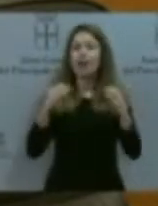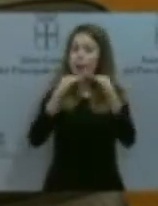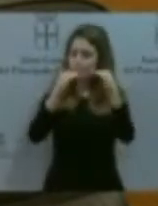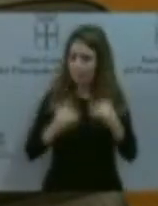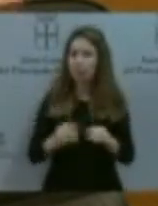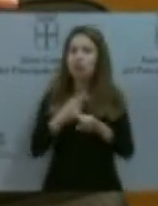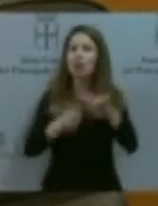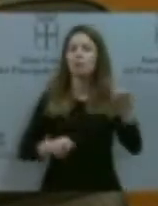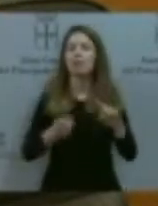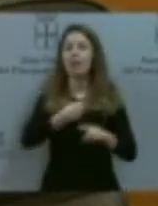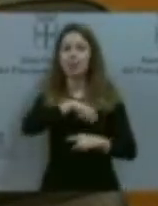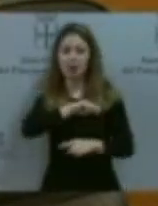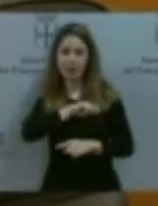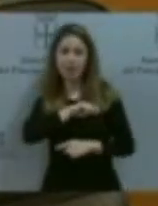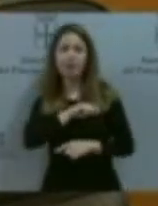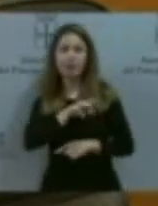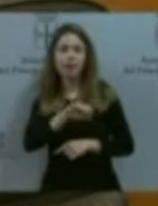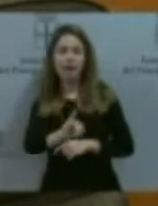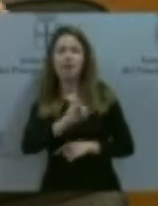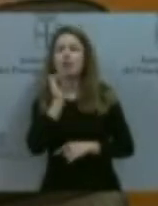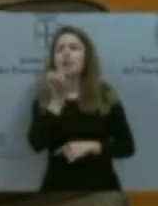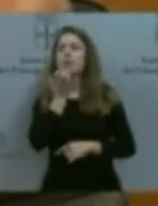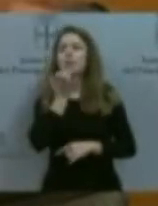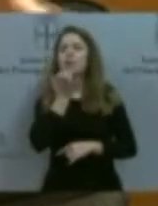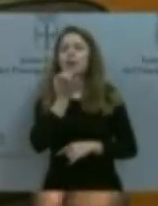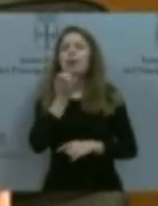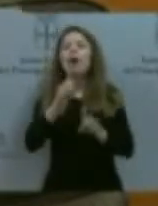Por ejemplo, la revista Forbes decía el año pasado que Asturias era la única